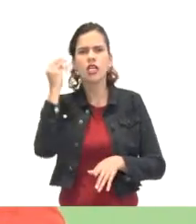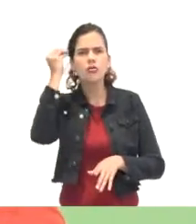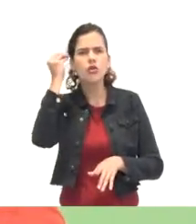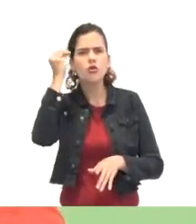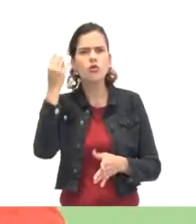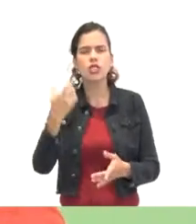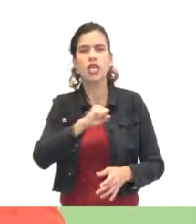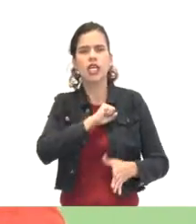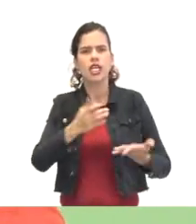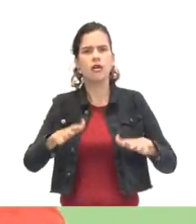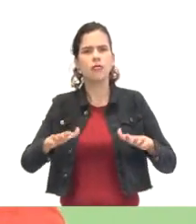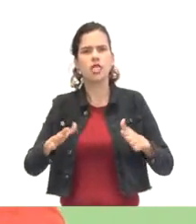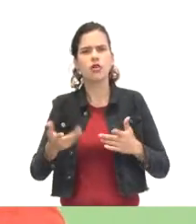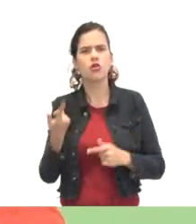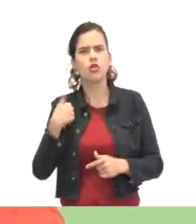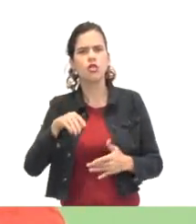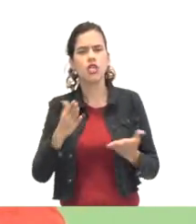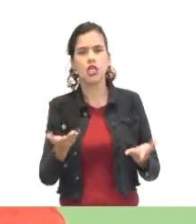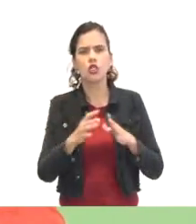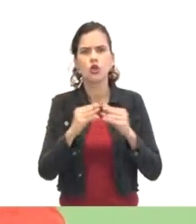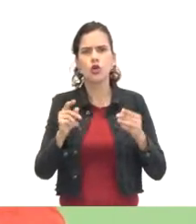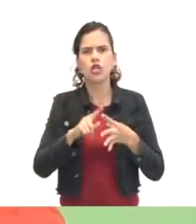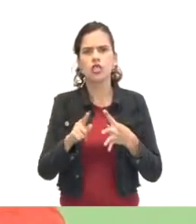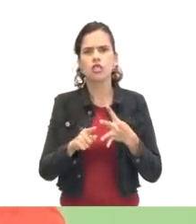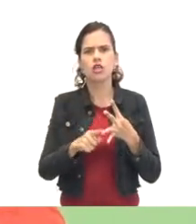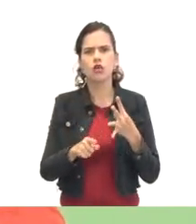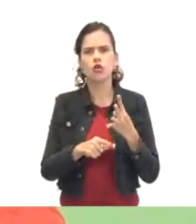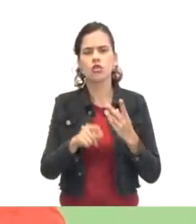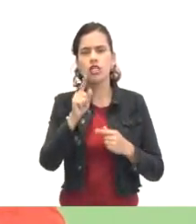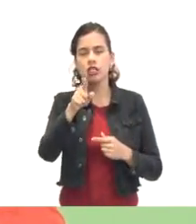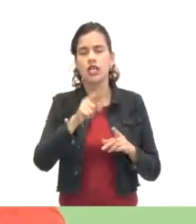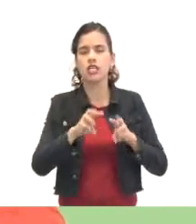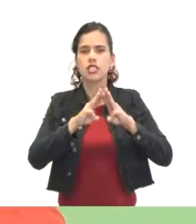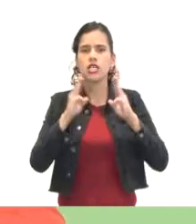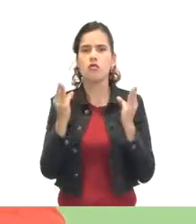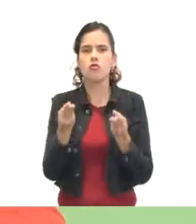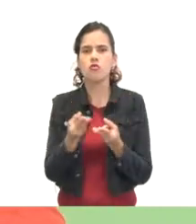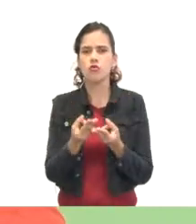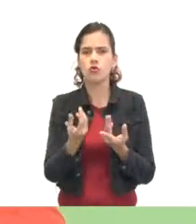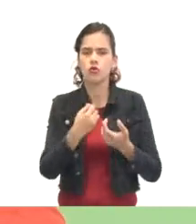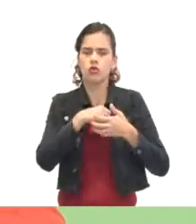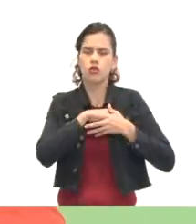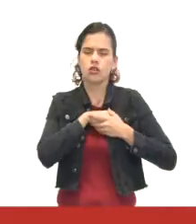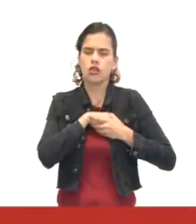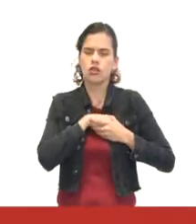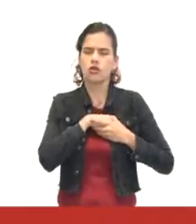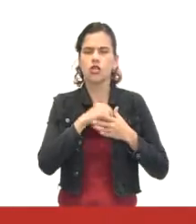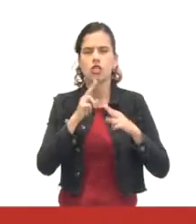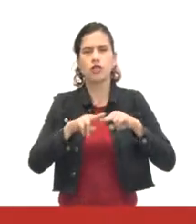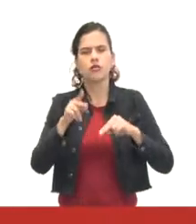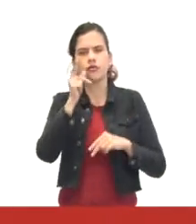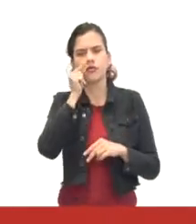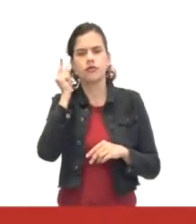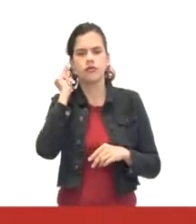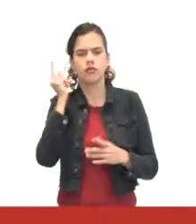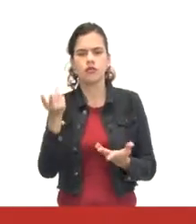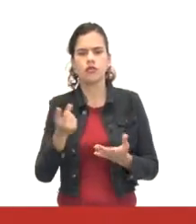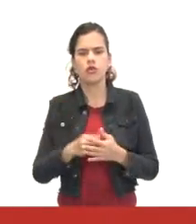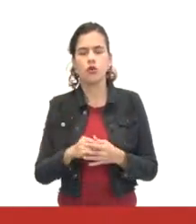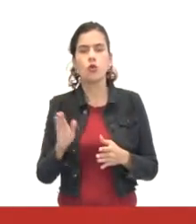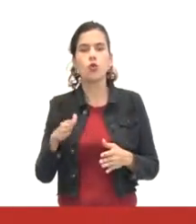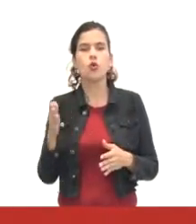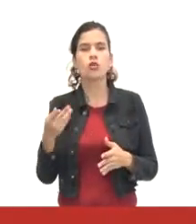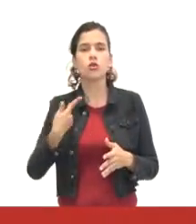qué miedos, qué temores tiene. Todo eso está en ese mundo interior de la niña y del niño. Y bueno, como nosotros hablamos